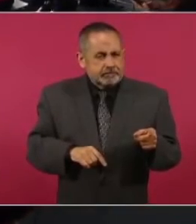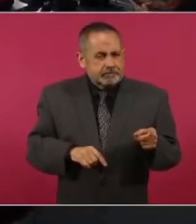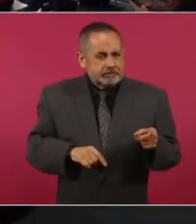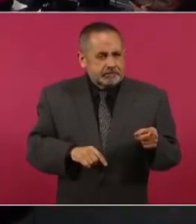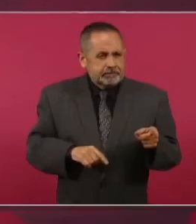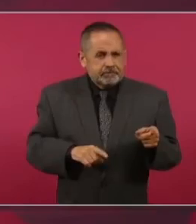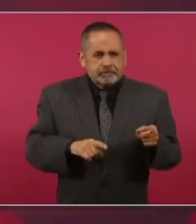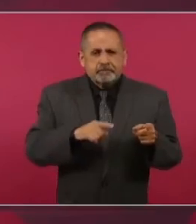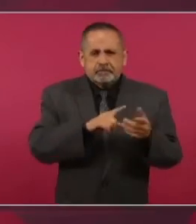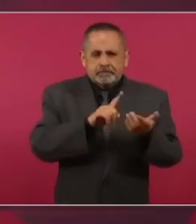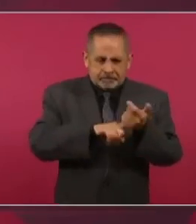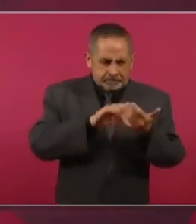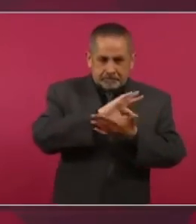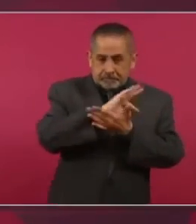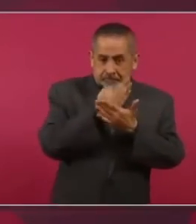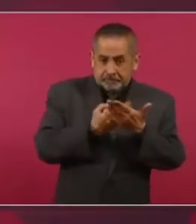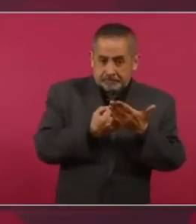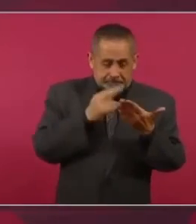facturas